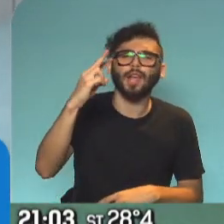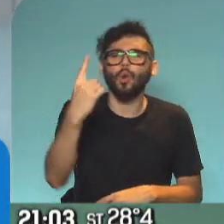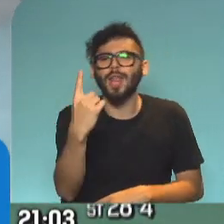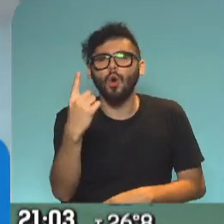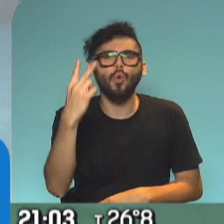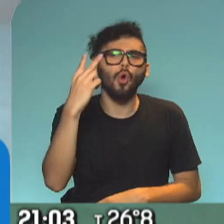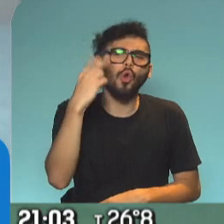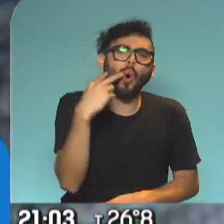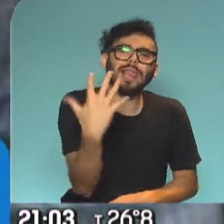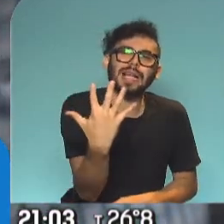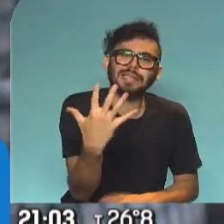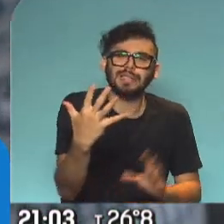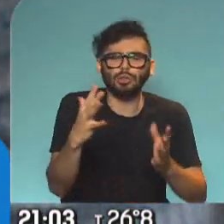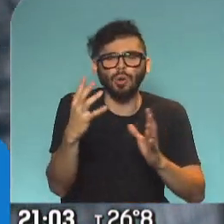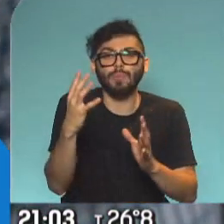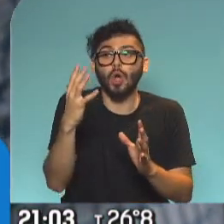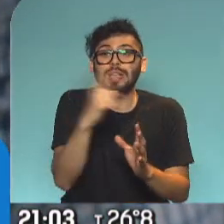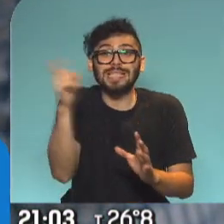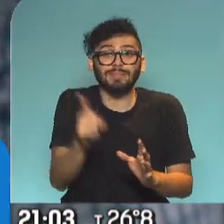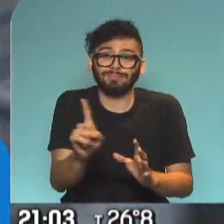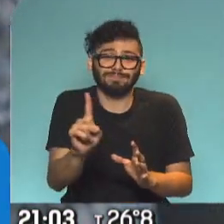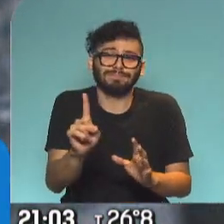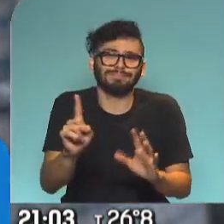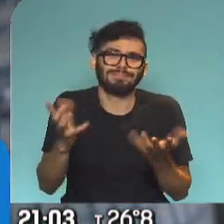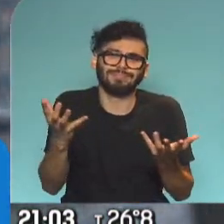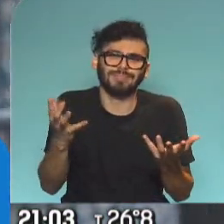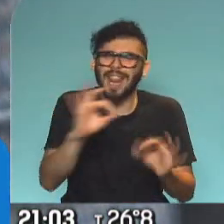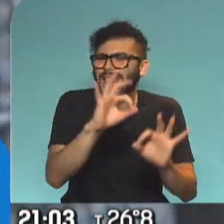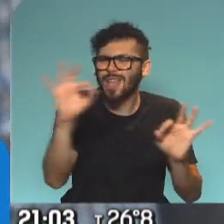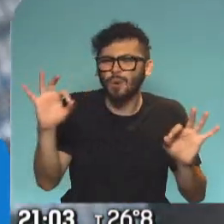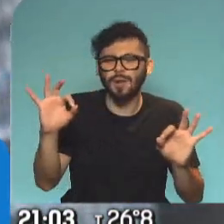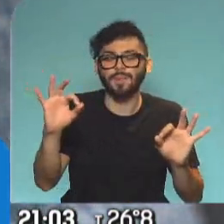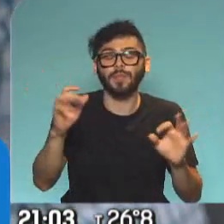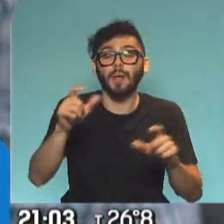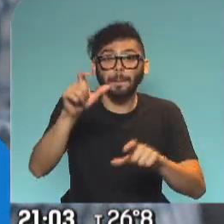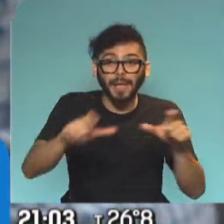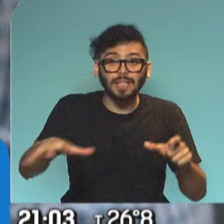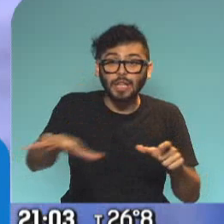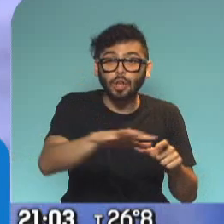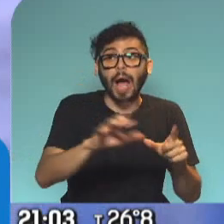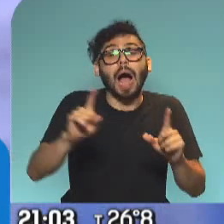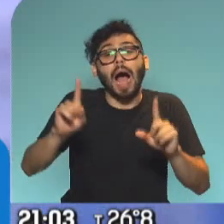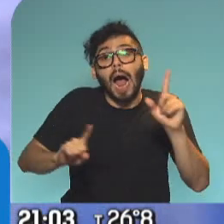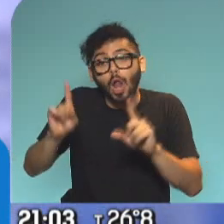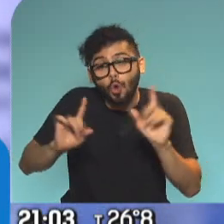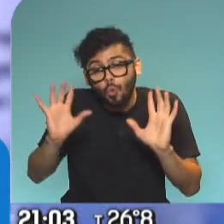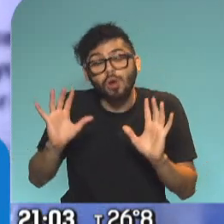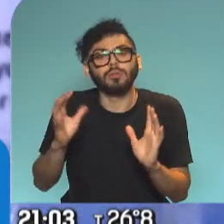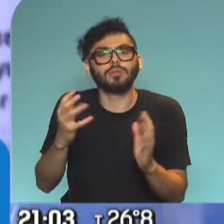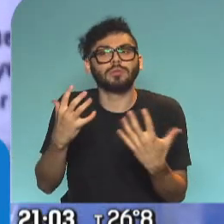sido la efectividad. Y en algunos pacientes, como les dije recién, va a tener una menor efectividad seguramente.